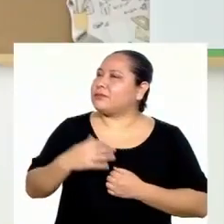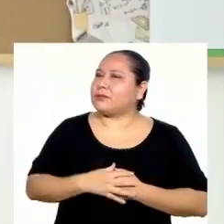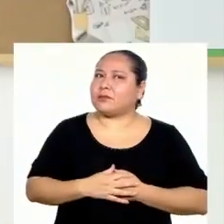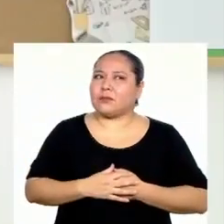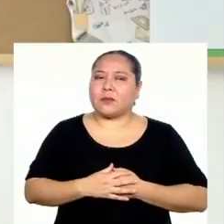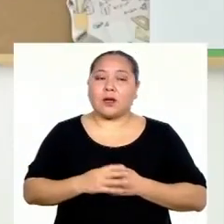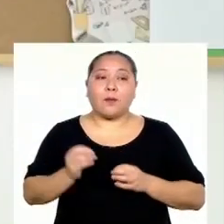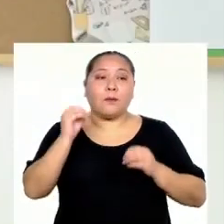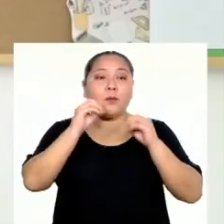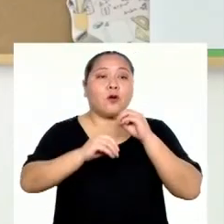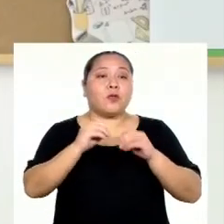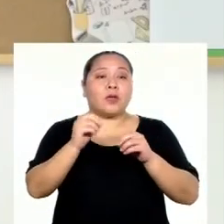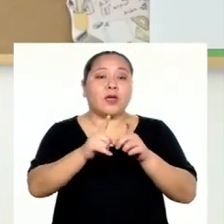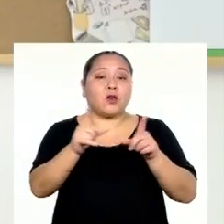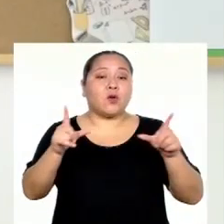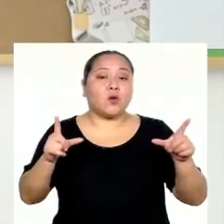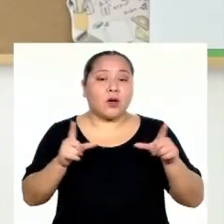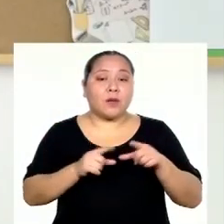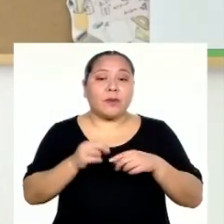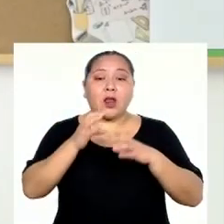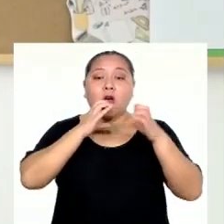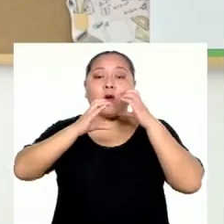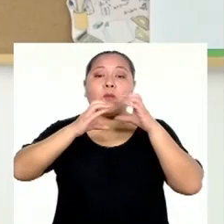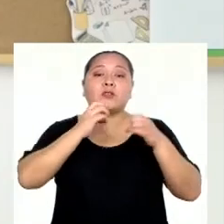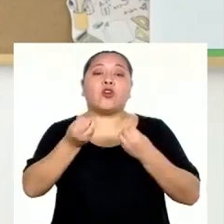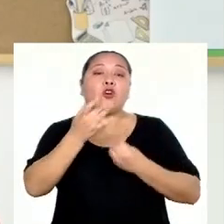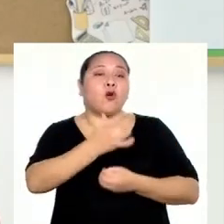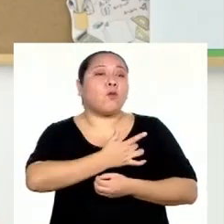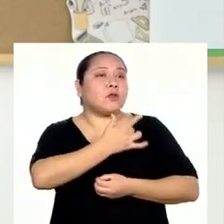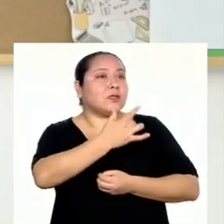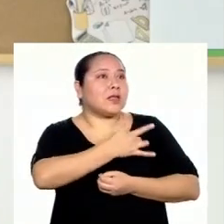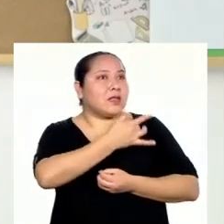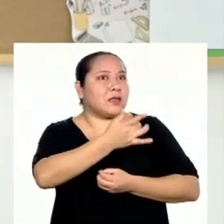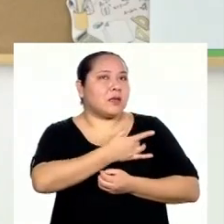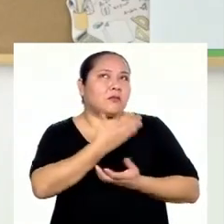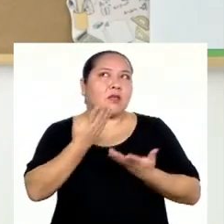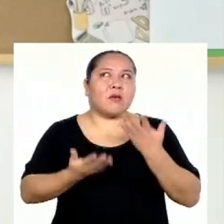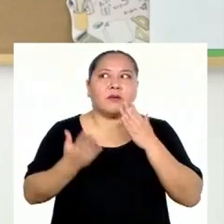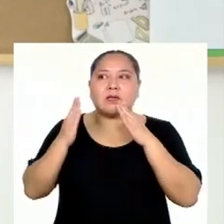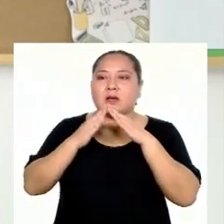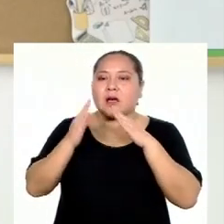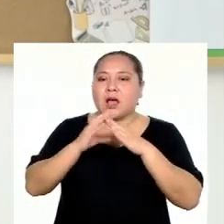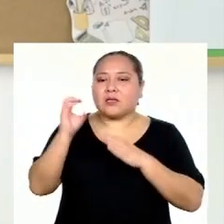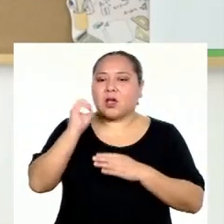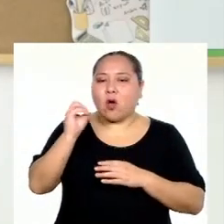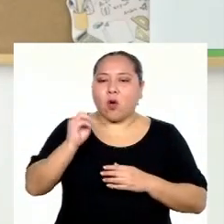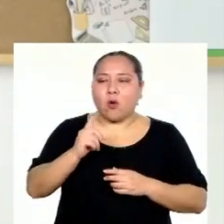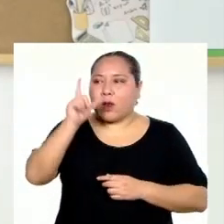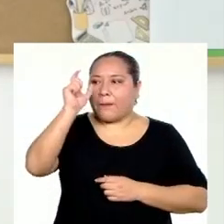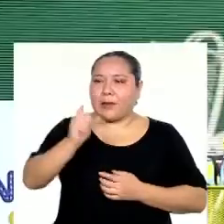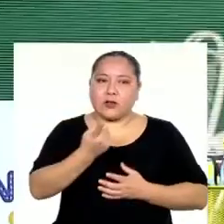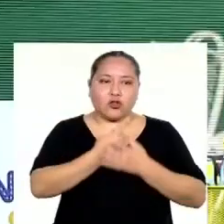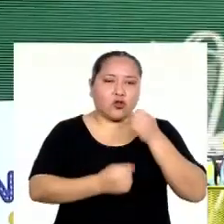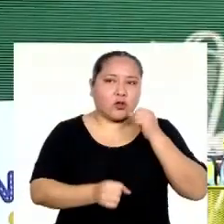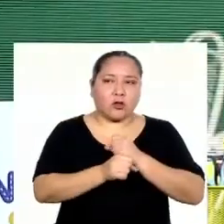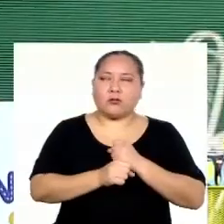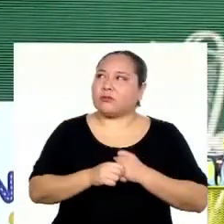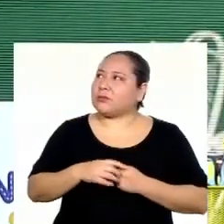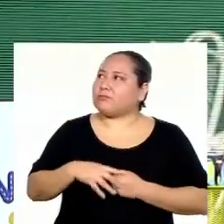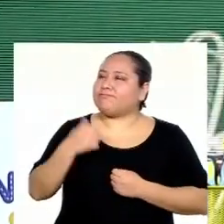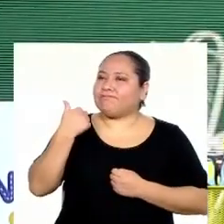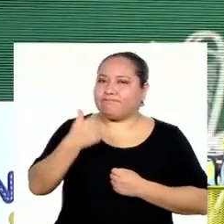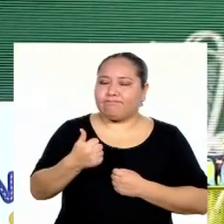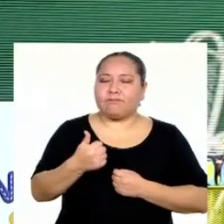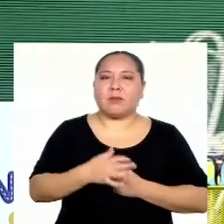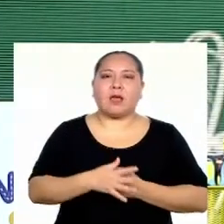Generar espacios para conversar sobre cómo nos sentimos, ya sea en casa o con alguien de confianza. Está bien que